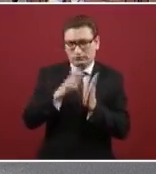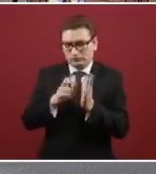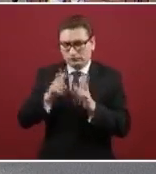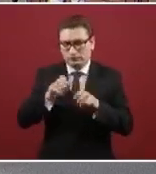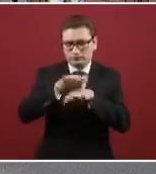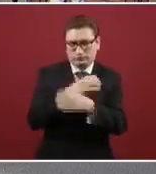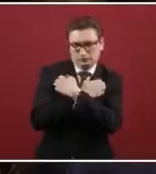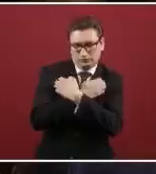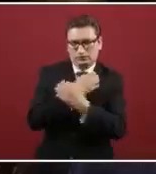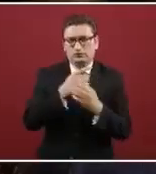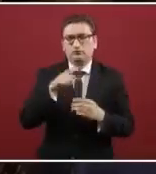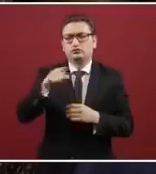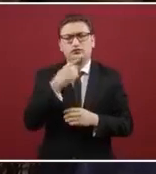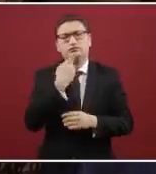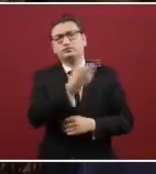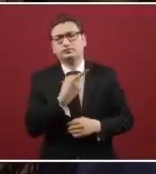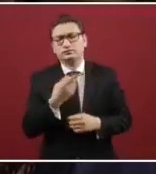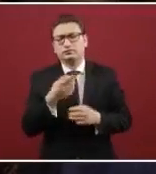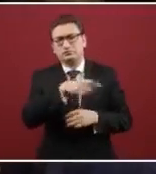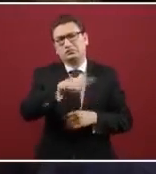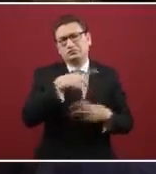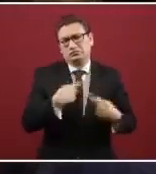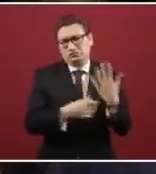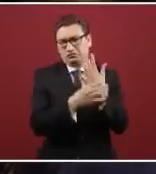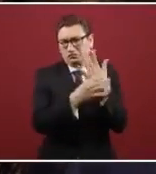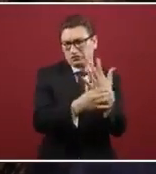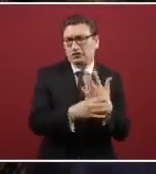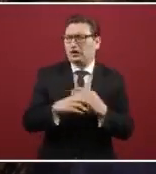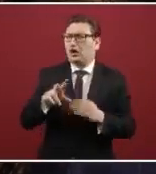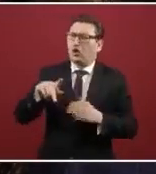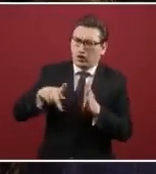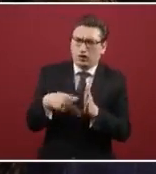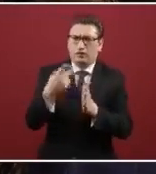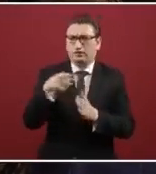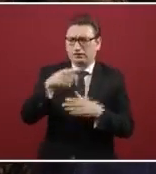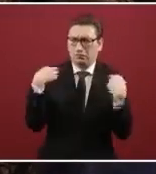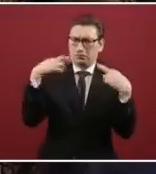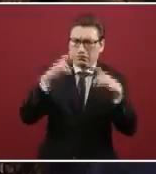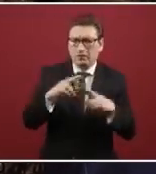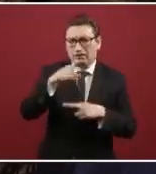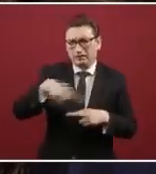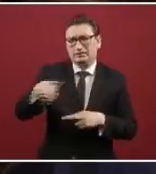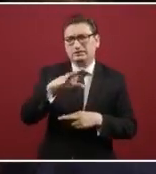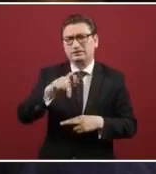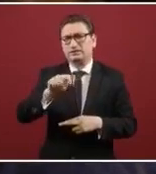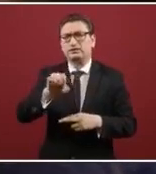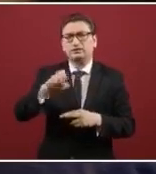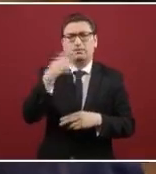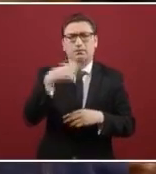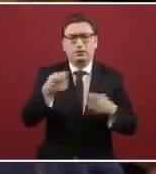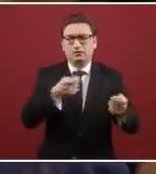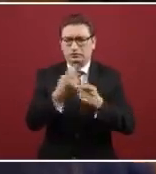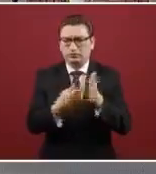educativa, ¿qué le responde a la oposición que señala que se le deja otra vez al magisterio, a la CENTE, el control